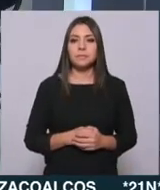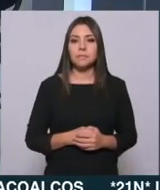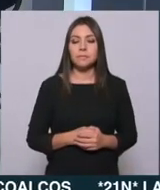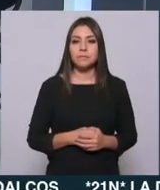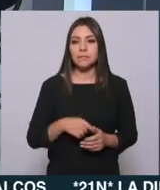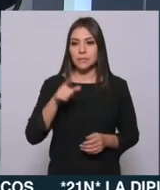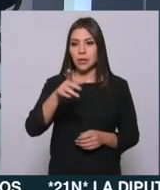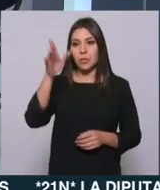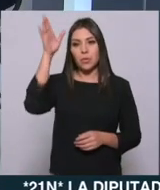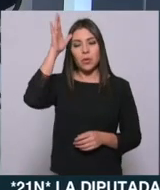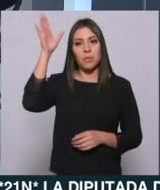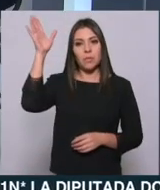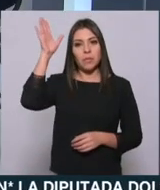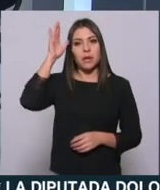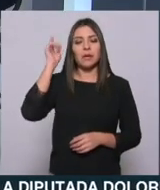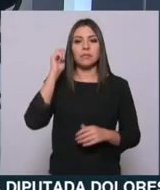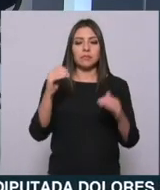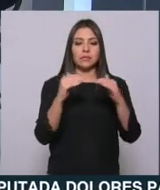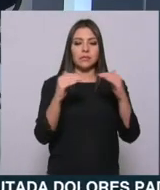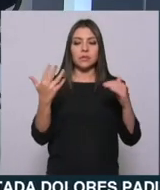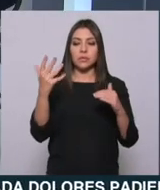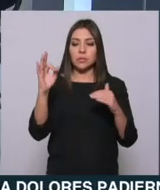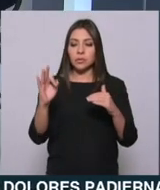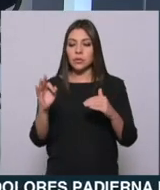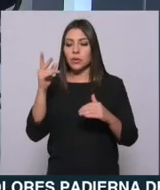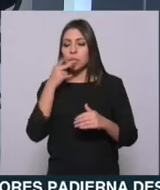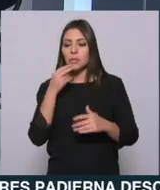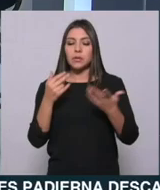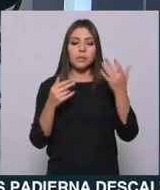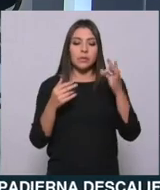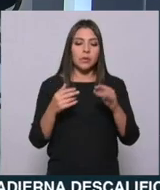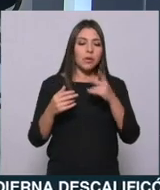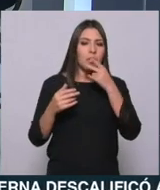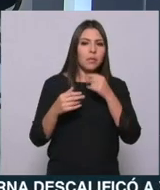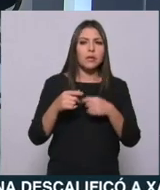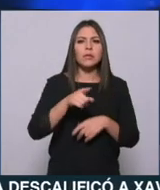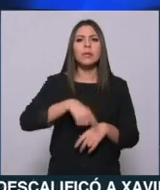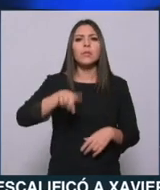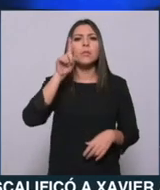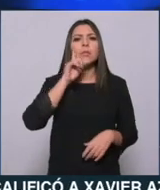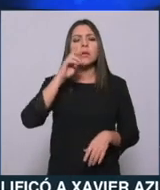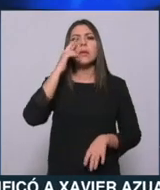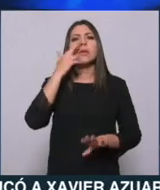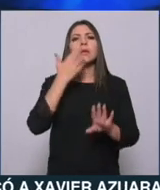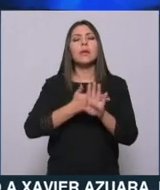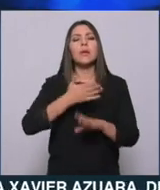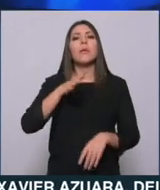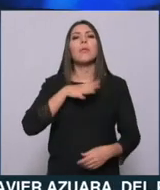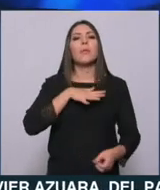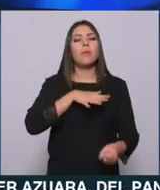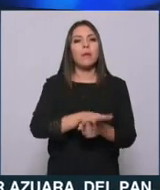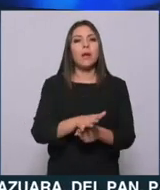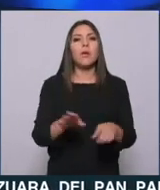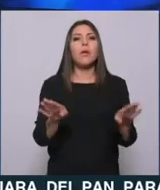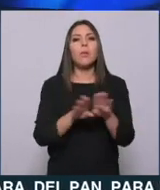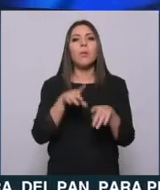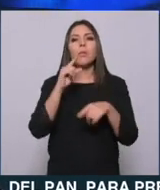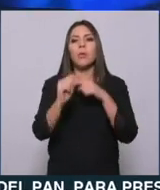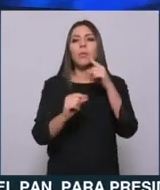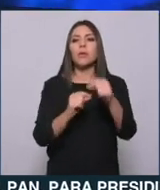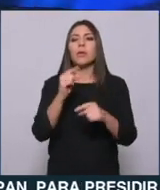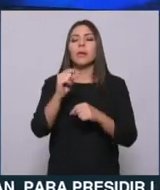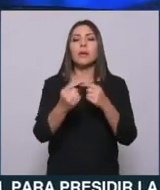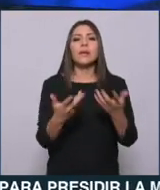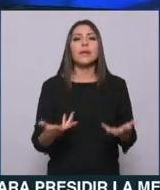en el Cuerpo de Bomberos, ¿cuál es la función que tienen las mujeres bomberos y cómo se han ido incluyendo en